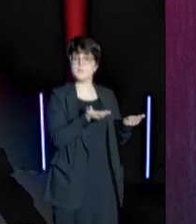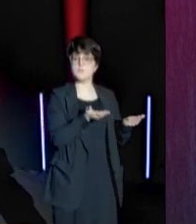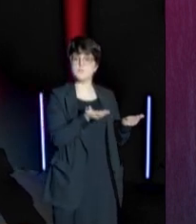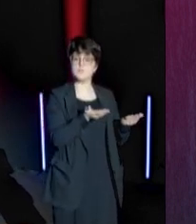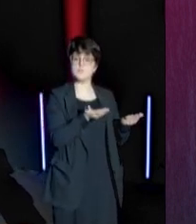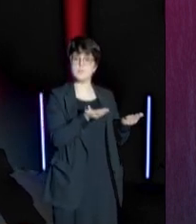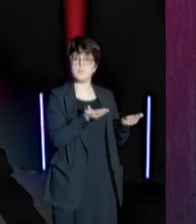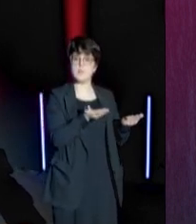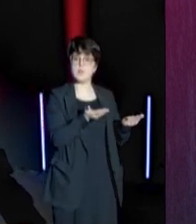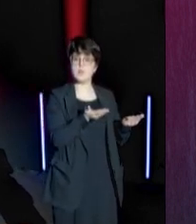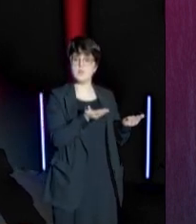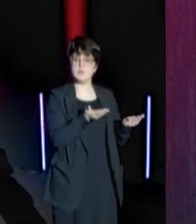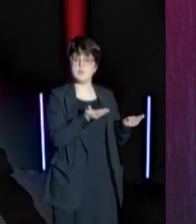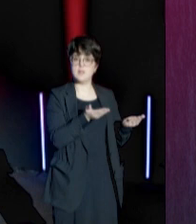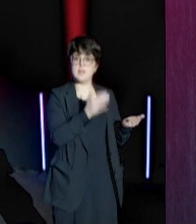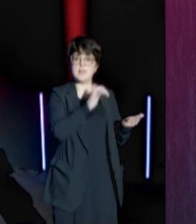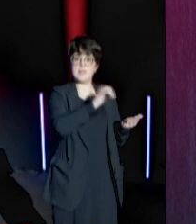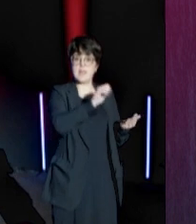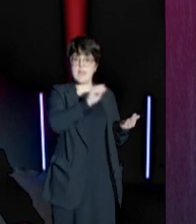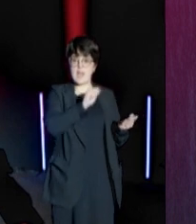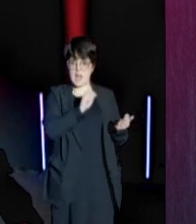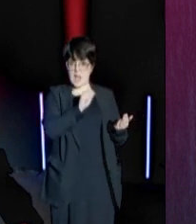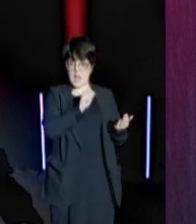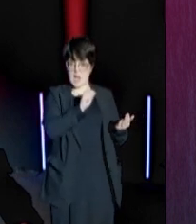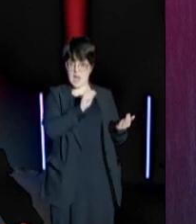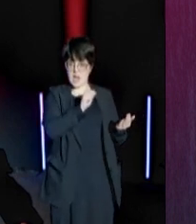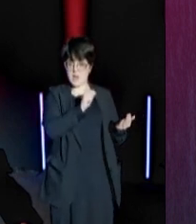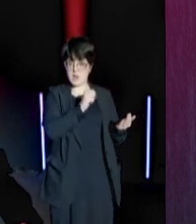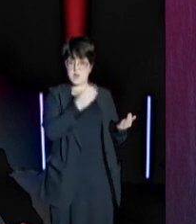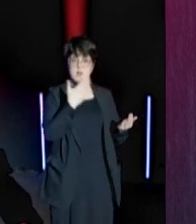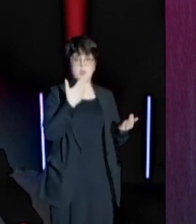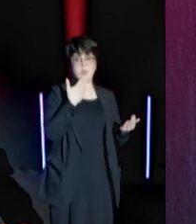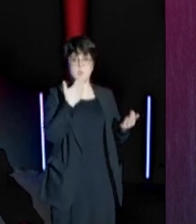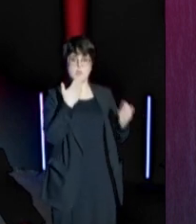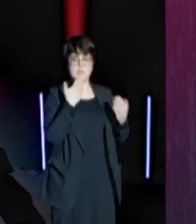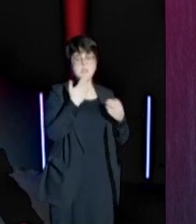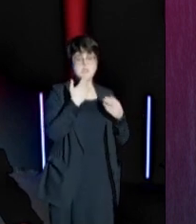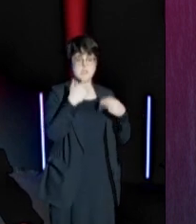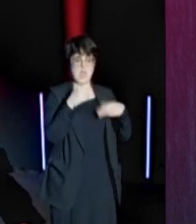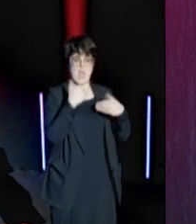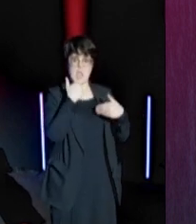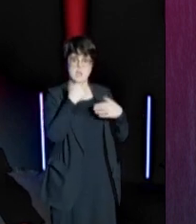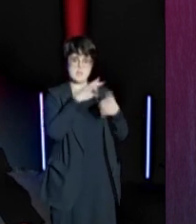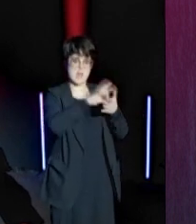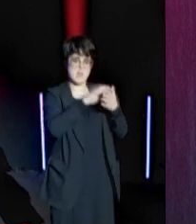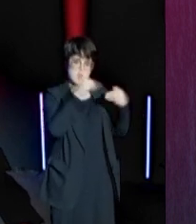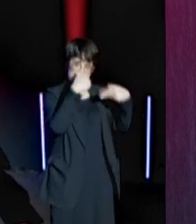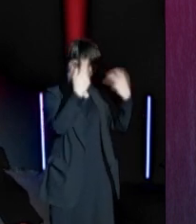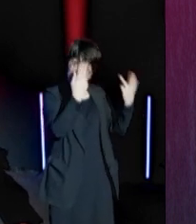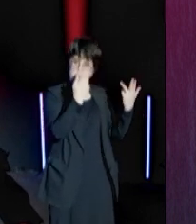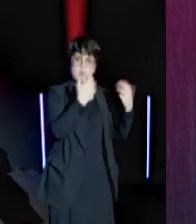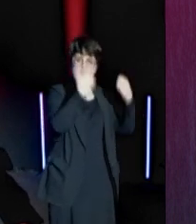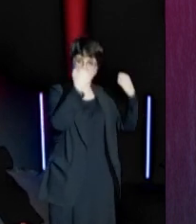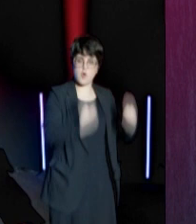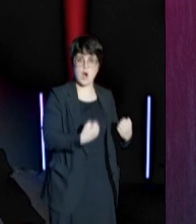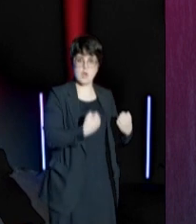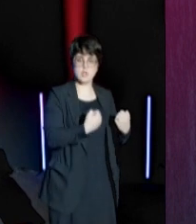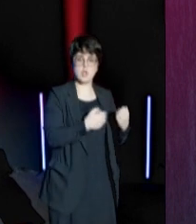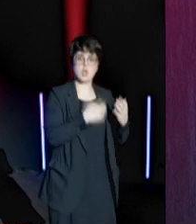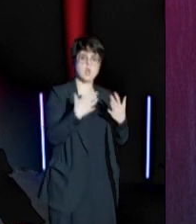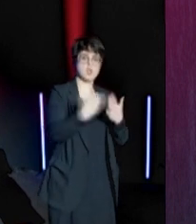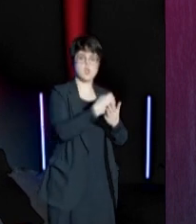la inteligencia de la Inteligencia artificial tener un cintac público muy potente que vaya monitorizando todos los